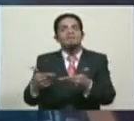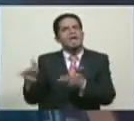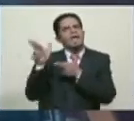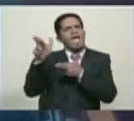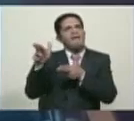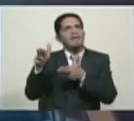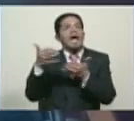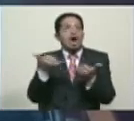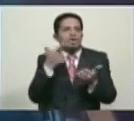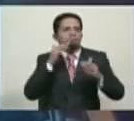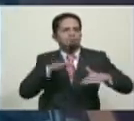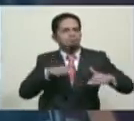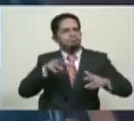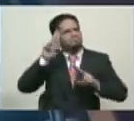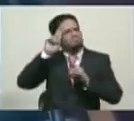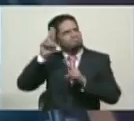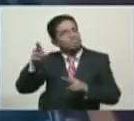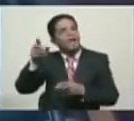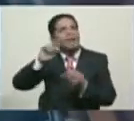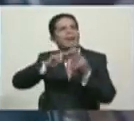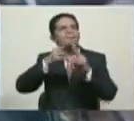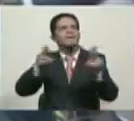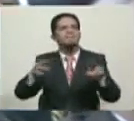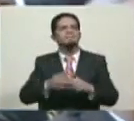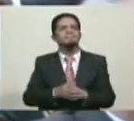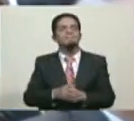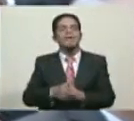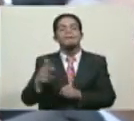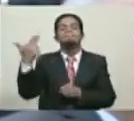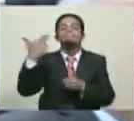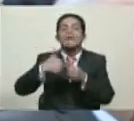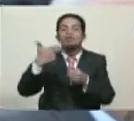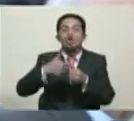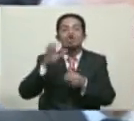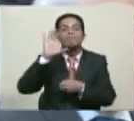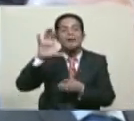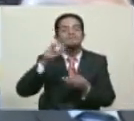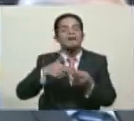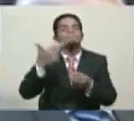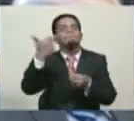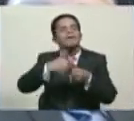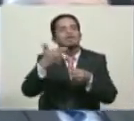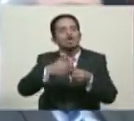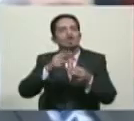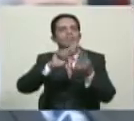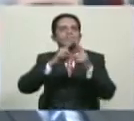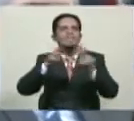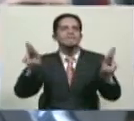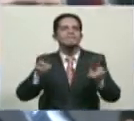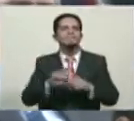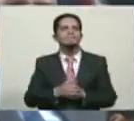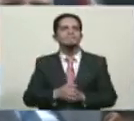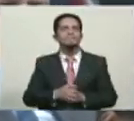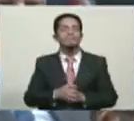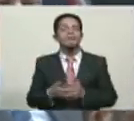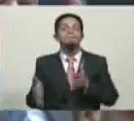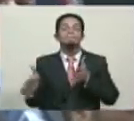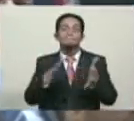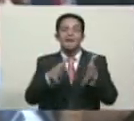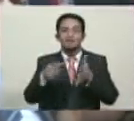la paz. Petróleo y patria, petróleo y paz. En marzo de